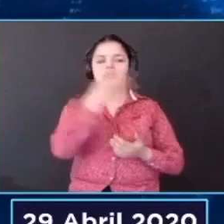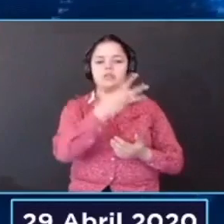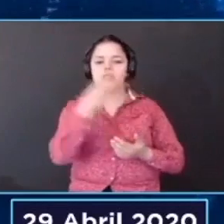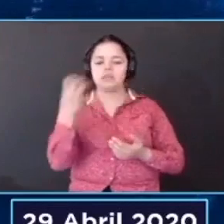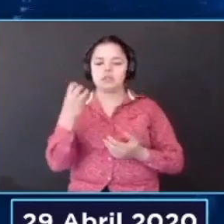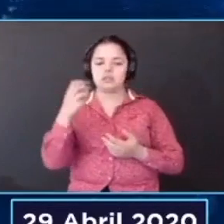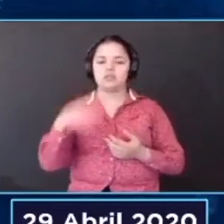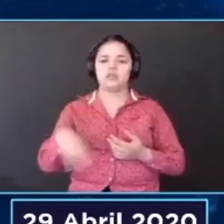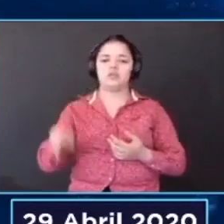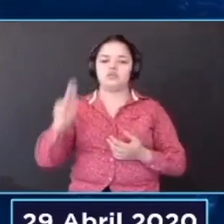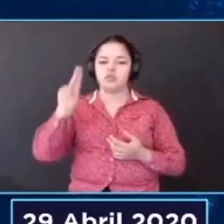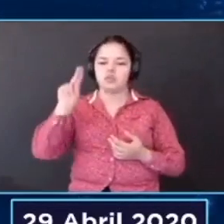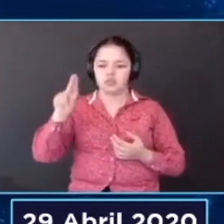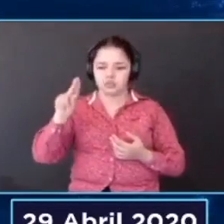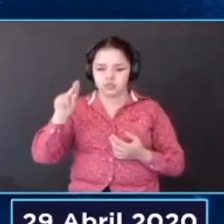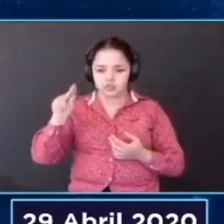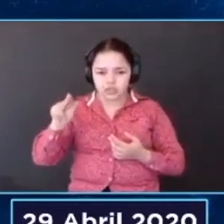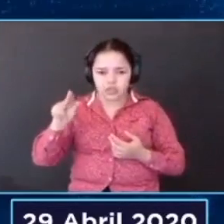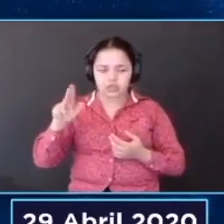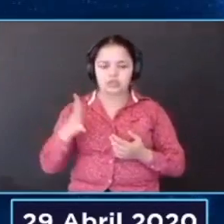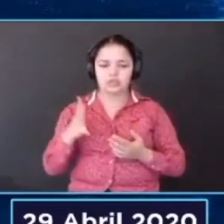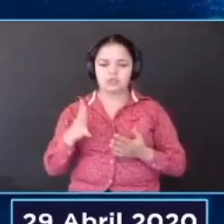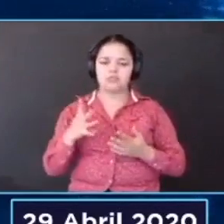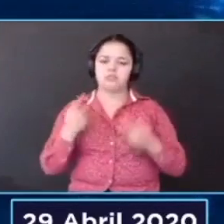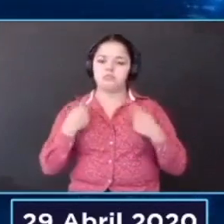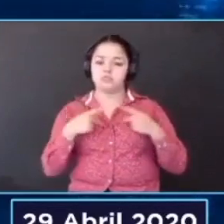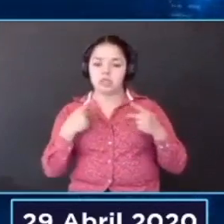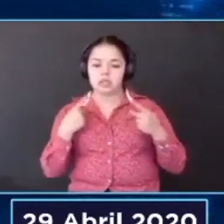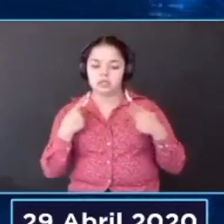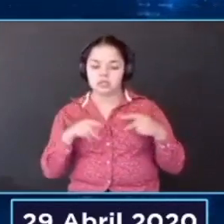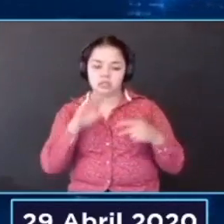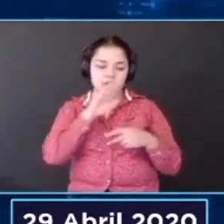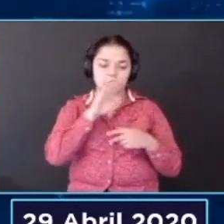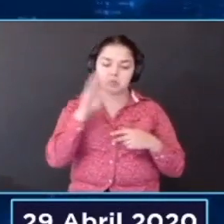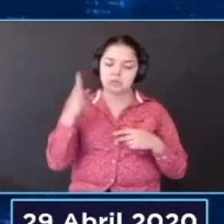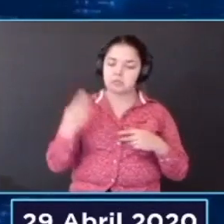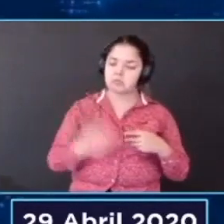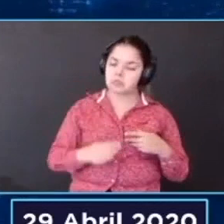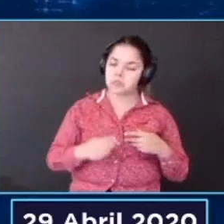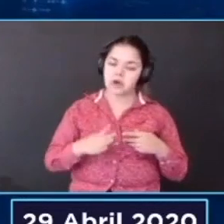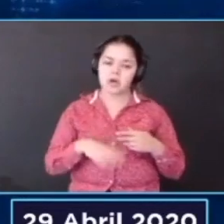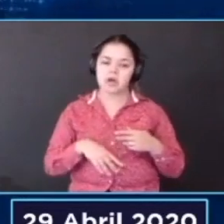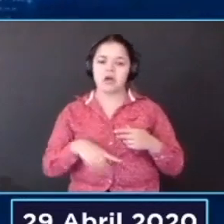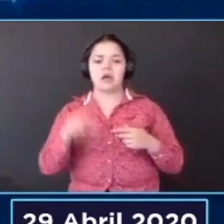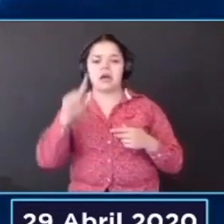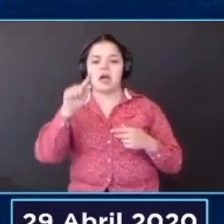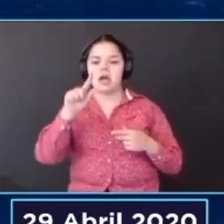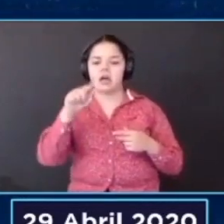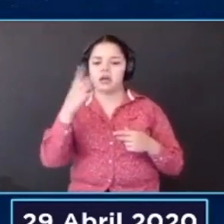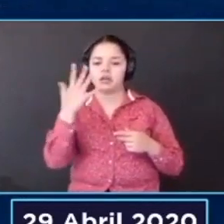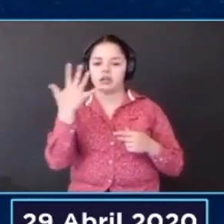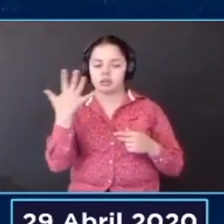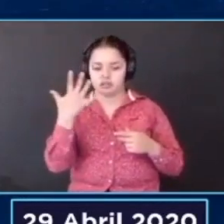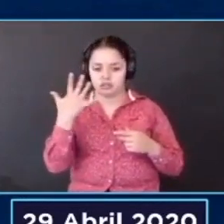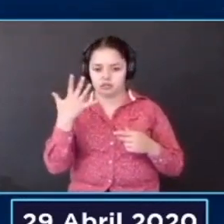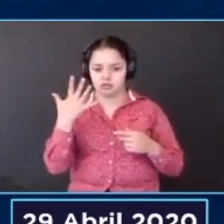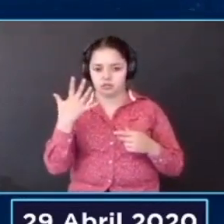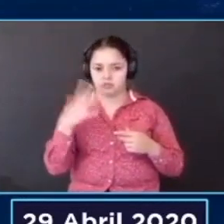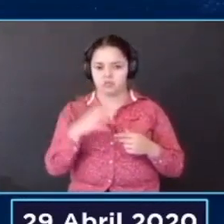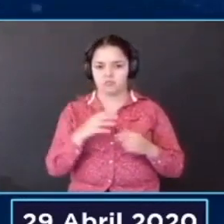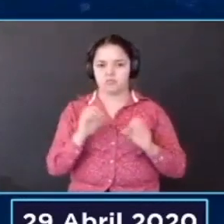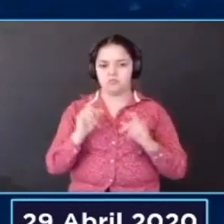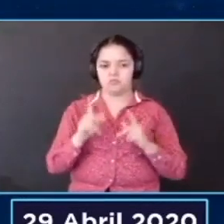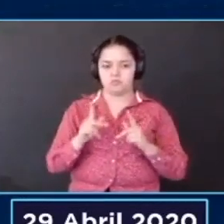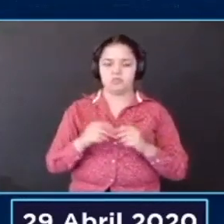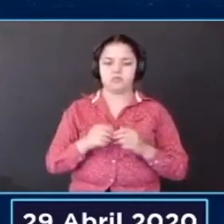donde hay más gente, que tomen los mismos objetos y pudieran contagiarlos, pero realmente estas personas son las que menos pueden contagiarlo